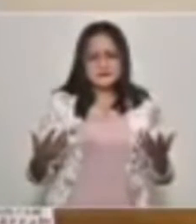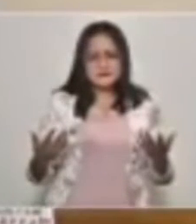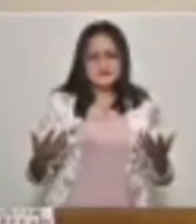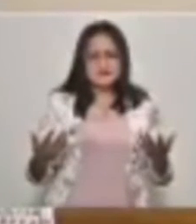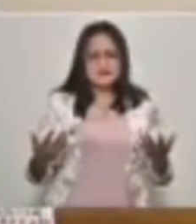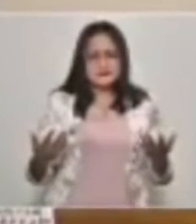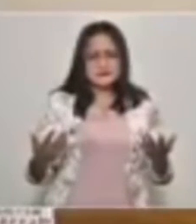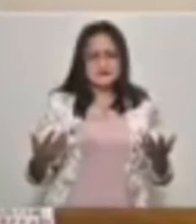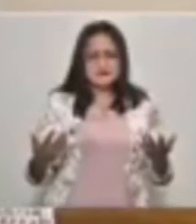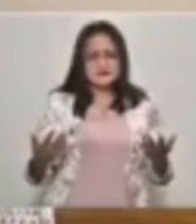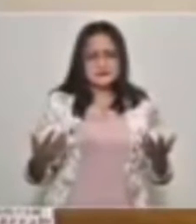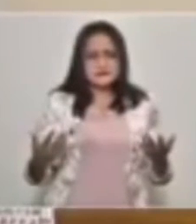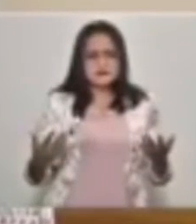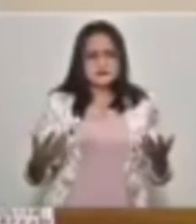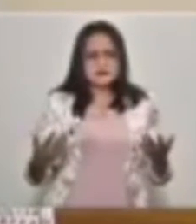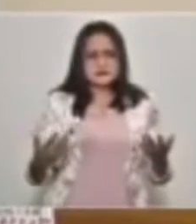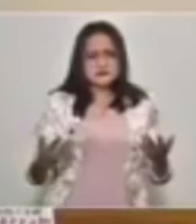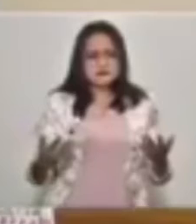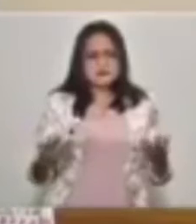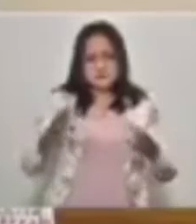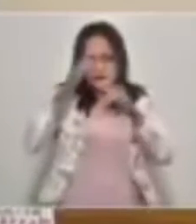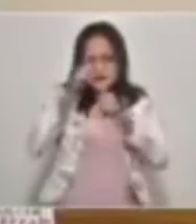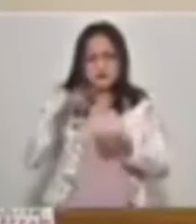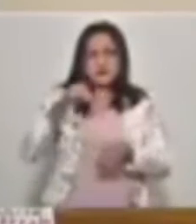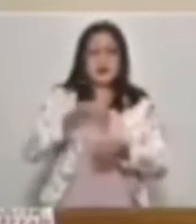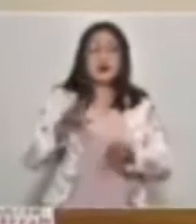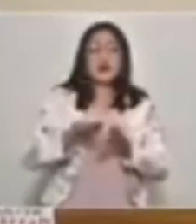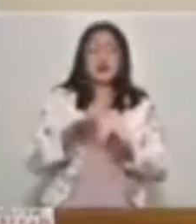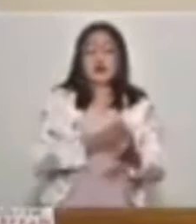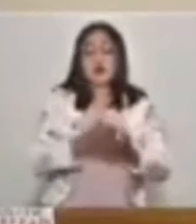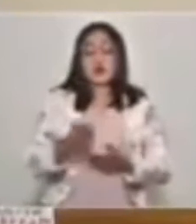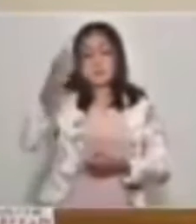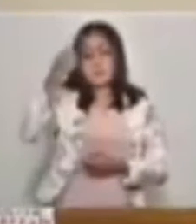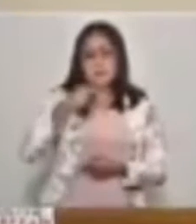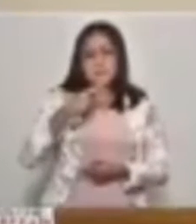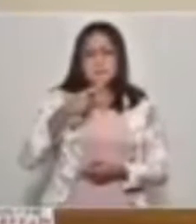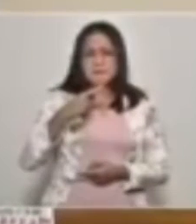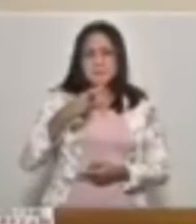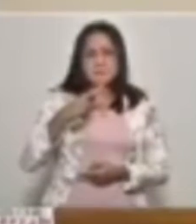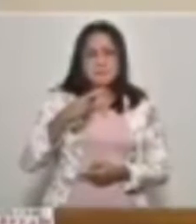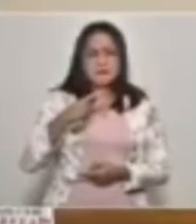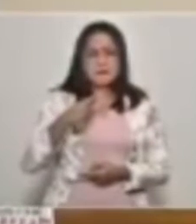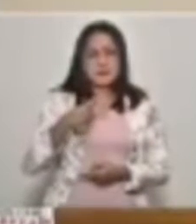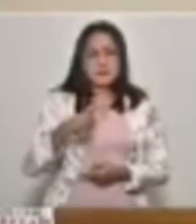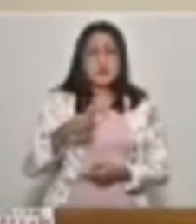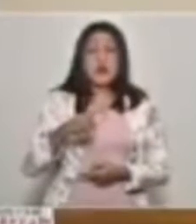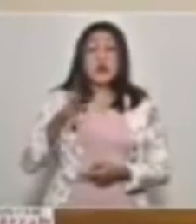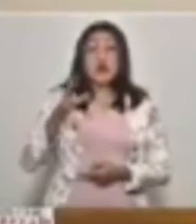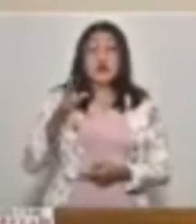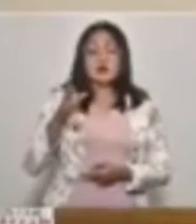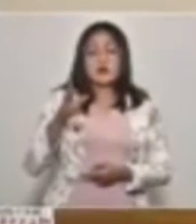Convenios de otorgamiento de recursos financieros. Convenios de otorgamiento de recursos financieros para no